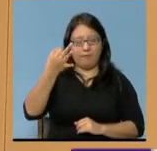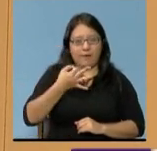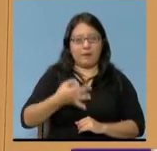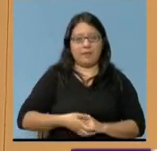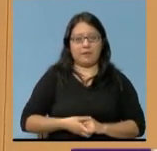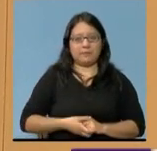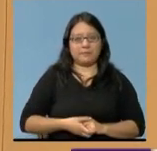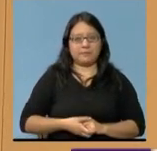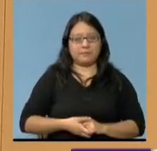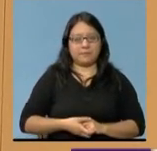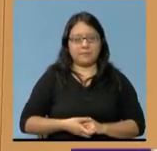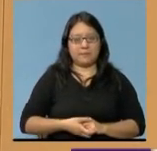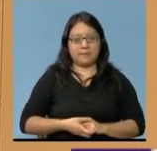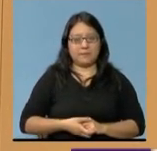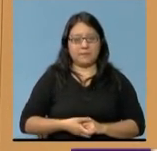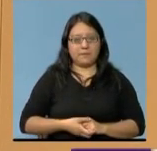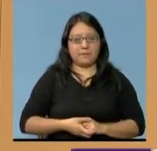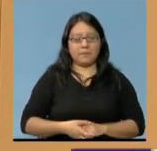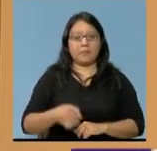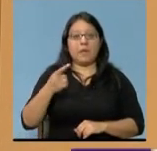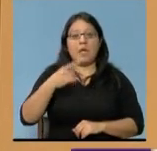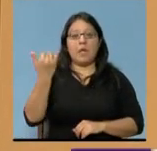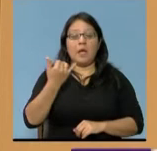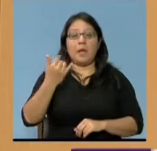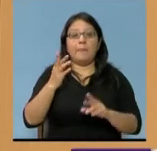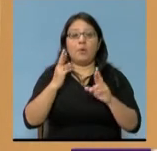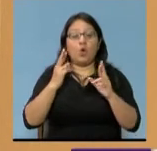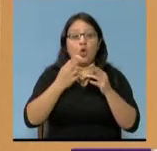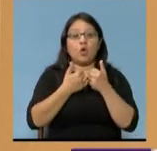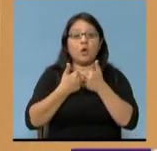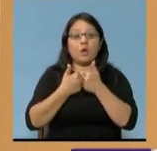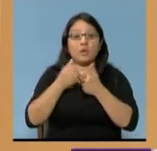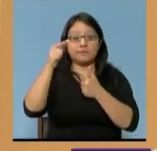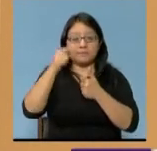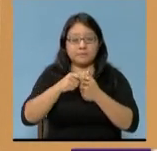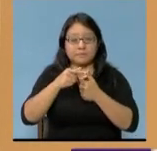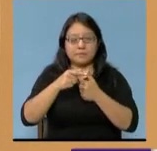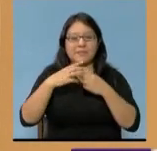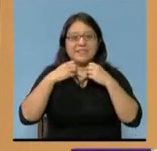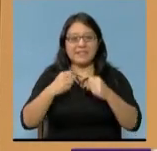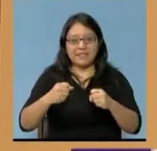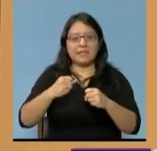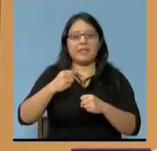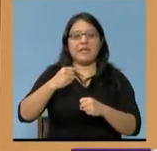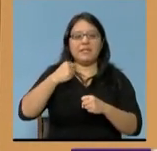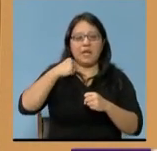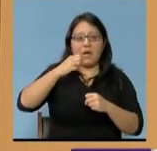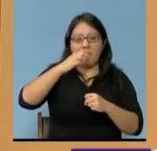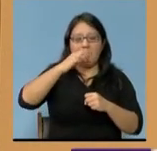se logró que la secretaria de agricultura y pesca de la nación realmente